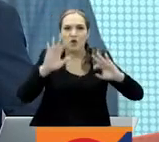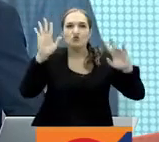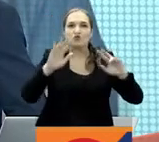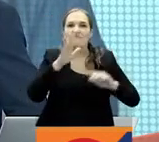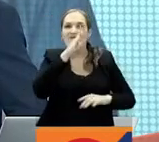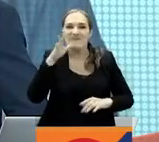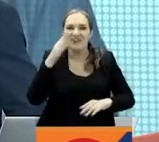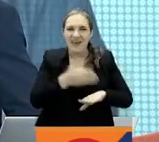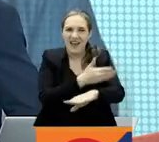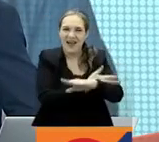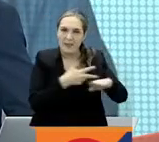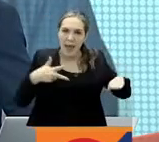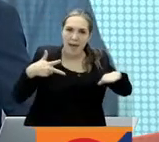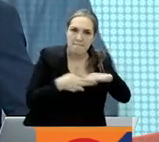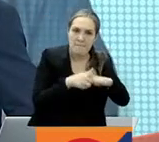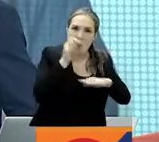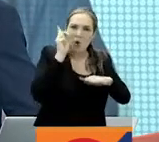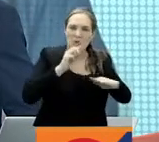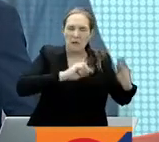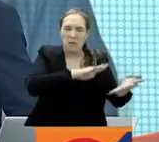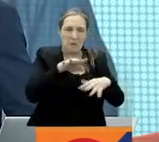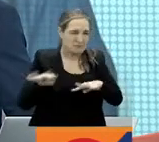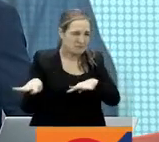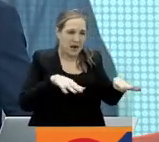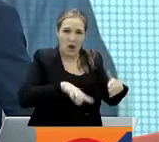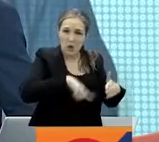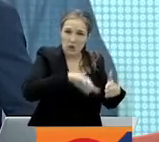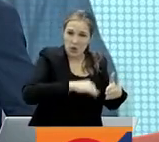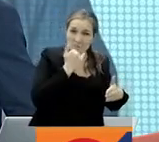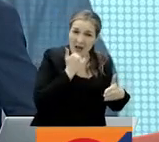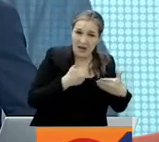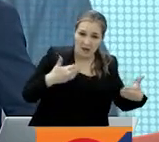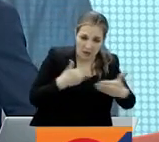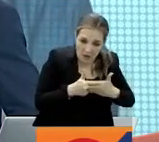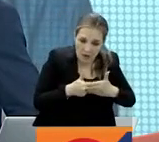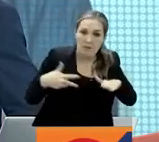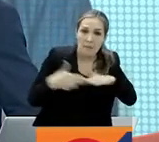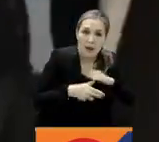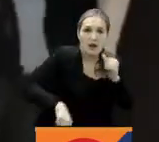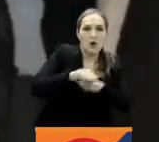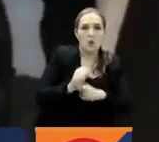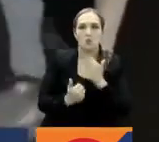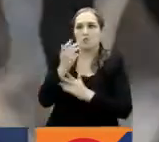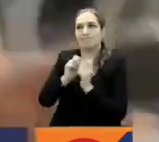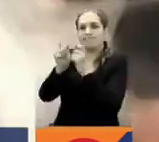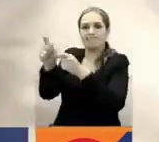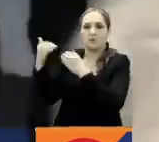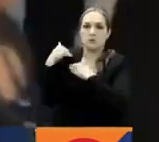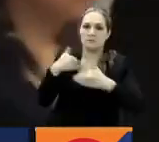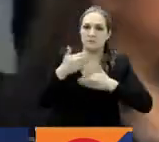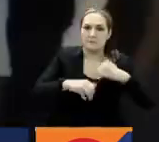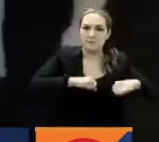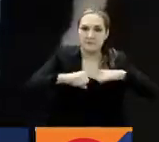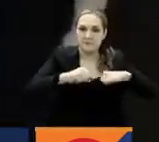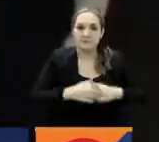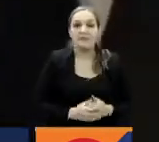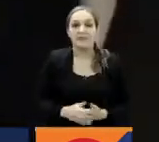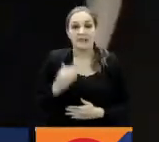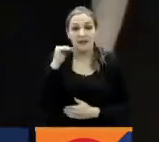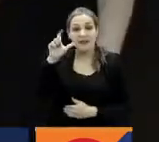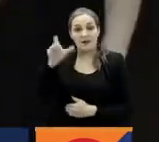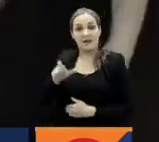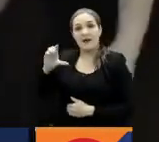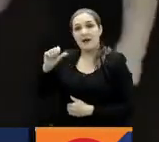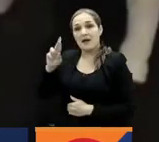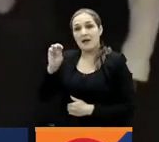que se vieron truncados por el escándalo de contratación con centros poblados. Carmen Ligia Valderrama es abogada y